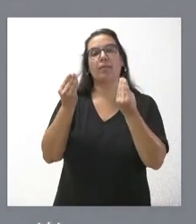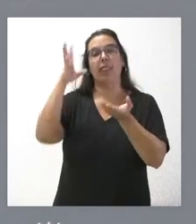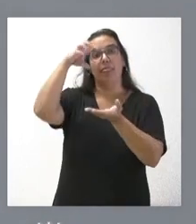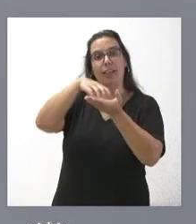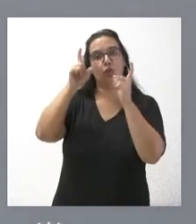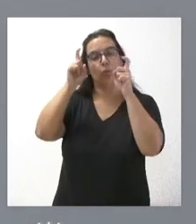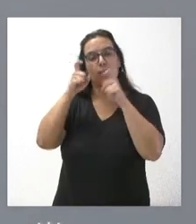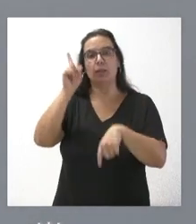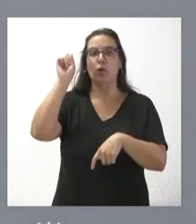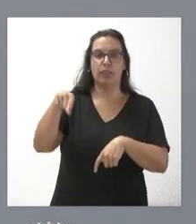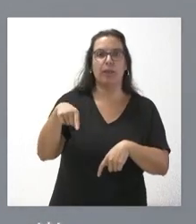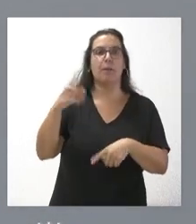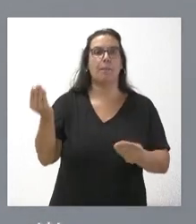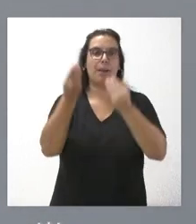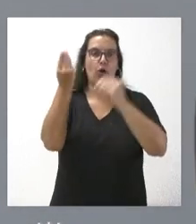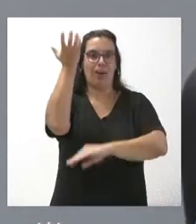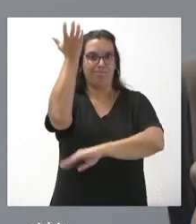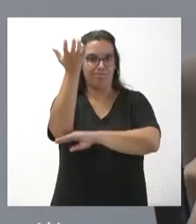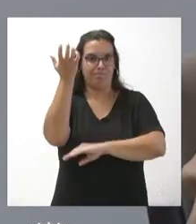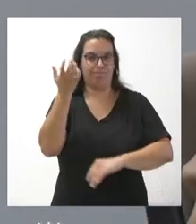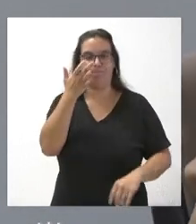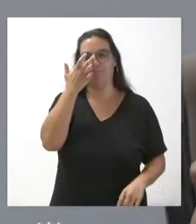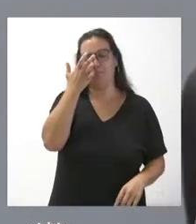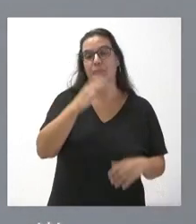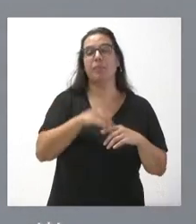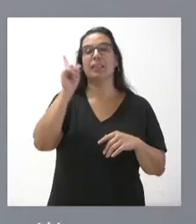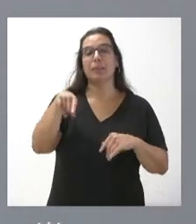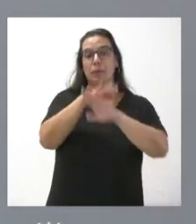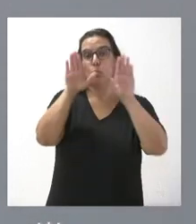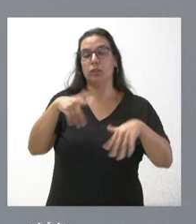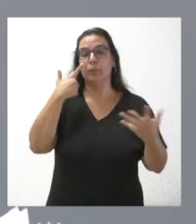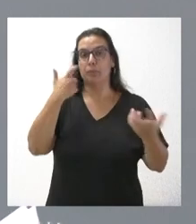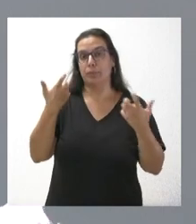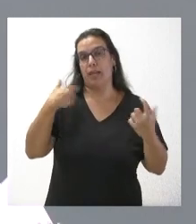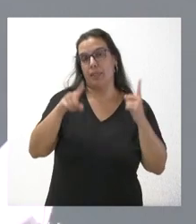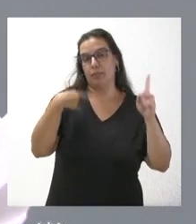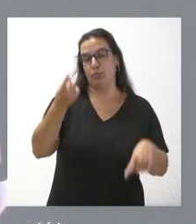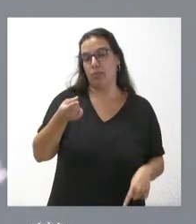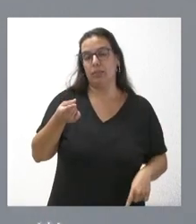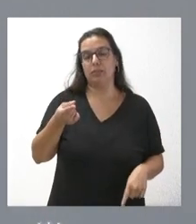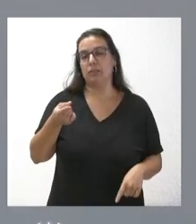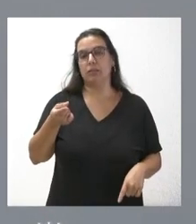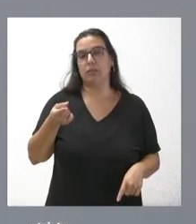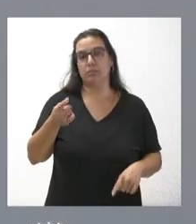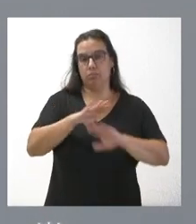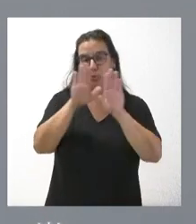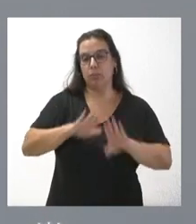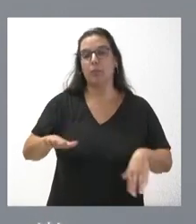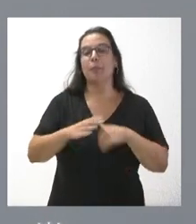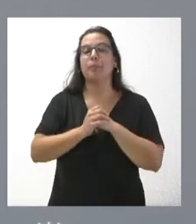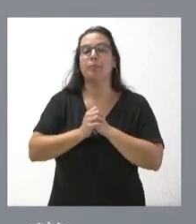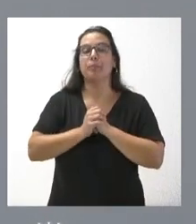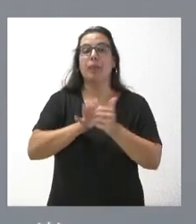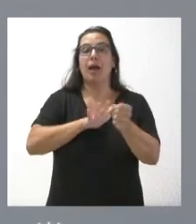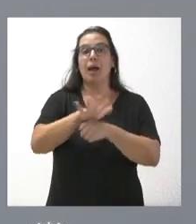mejora este bien de interés cultural. Y significarles, finalmente, y ya por terminar, en el ámbito ya